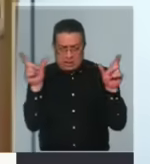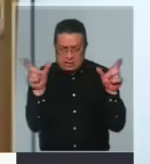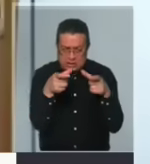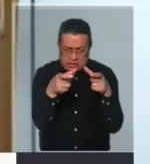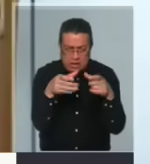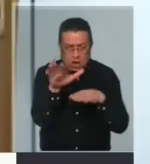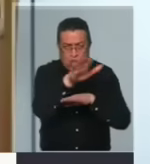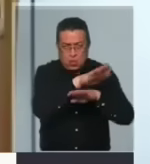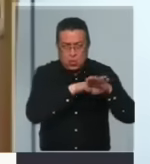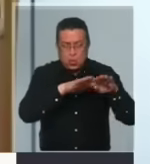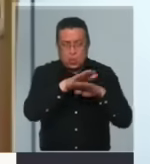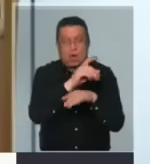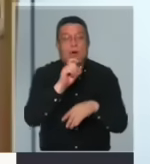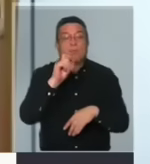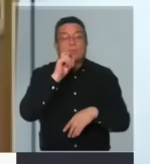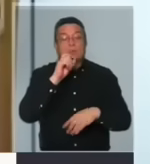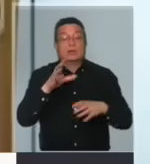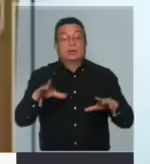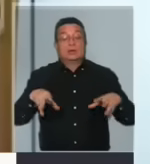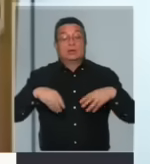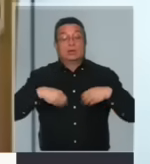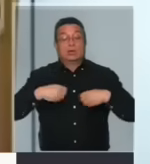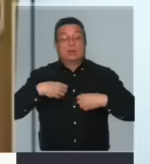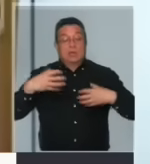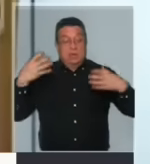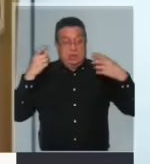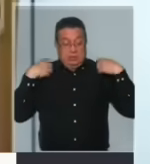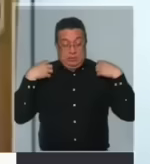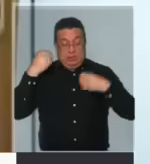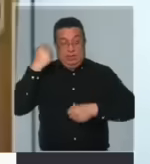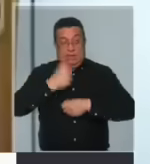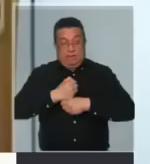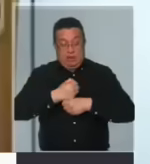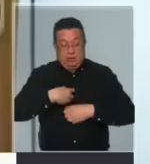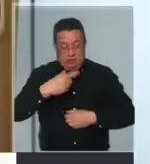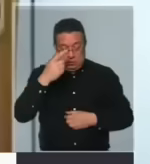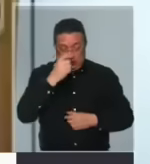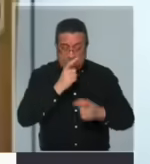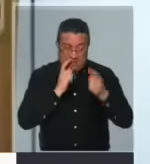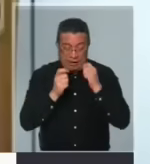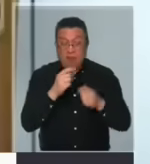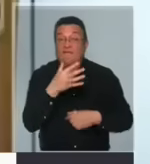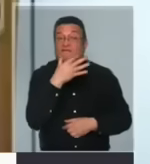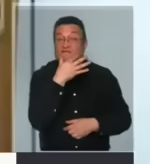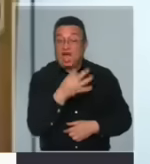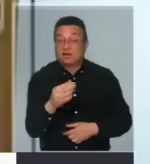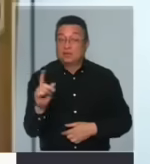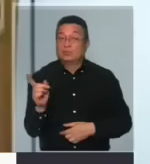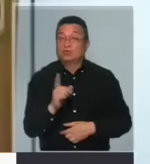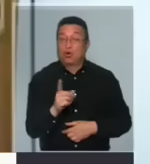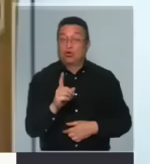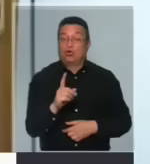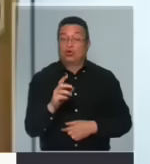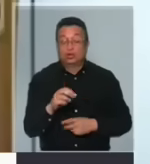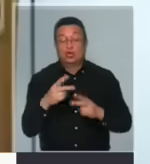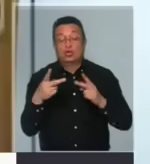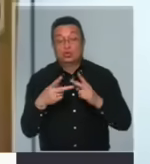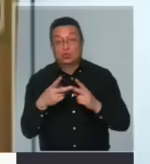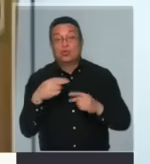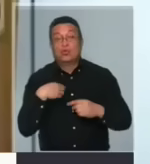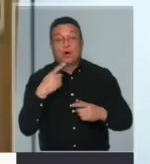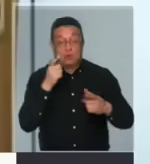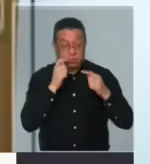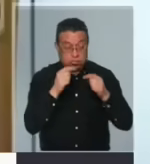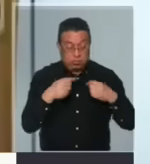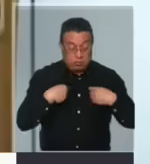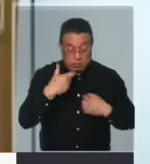quién está asumiendo este tipo de trabajos o tareas, porque primero, no es fácil. Y segundo, no se está arriesgando por él, se